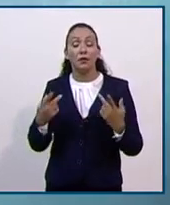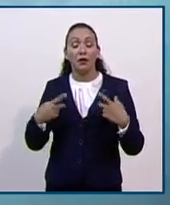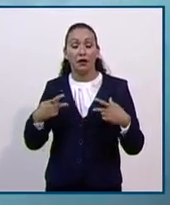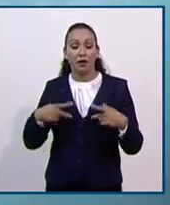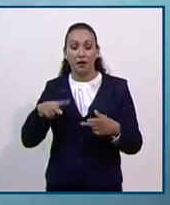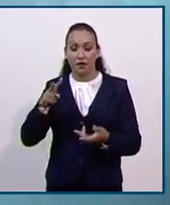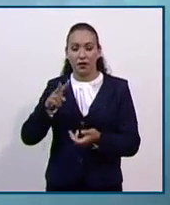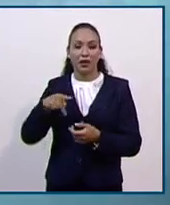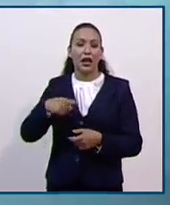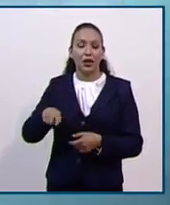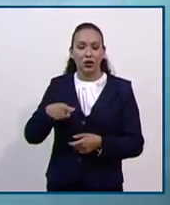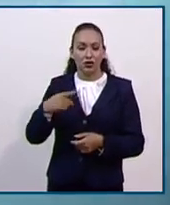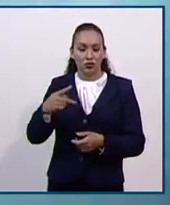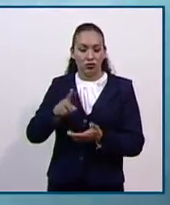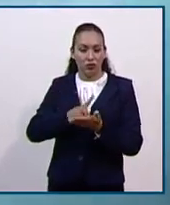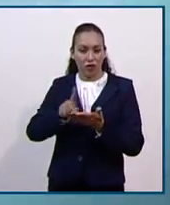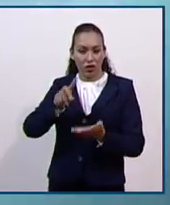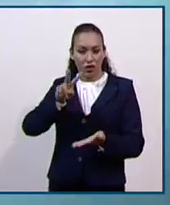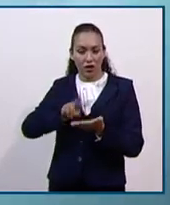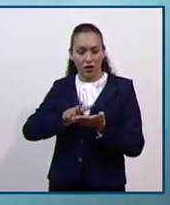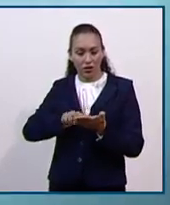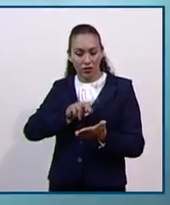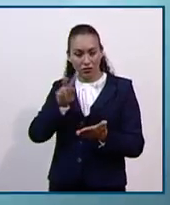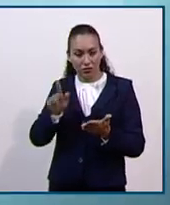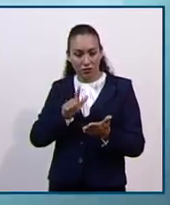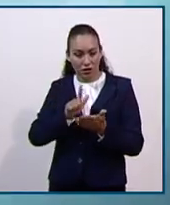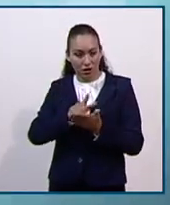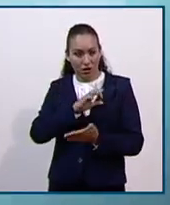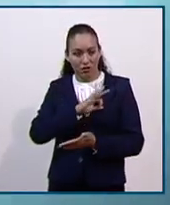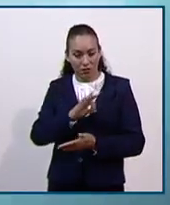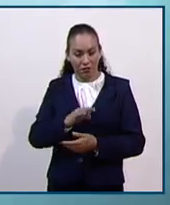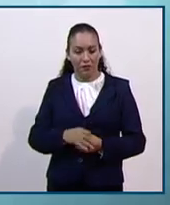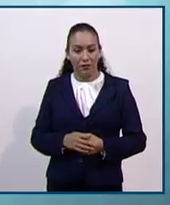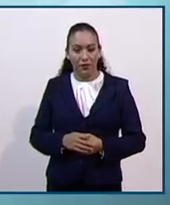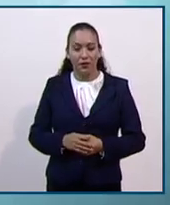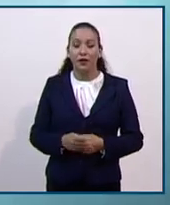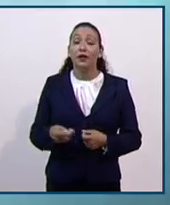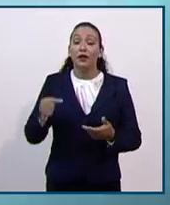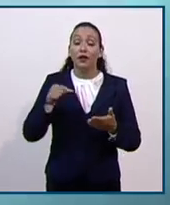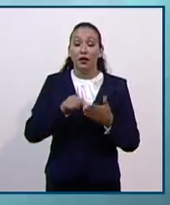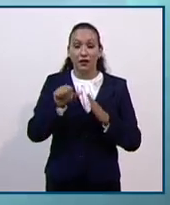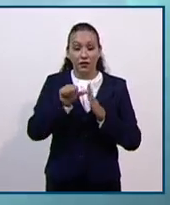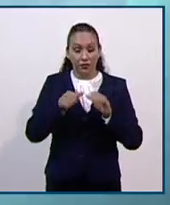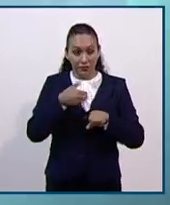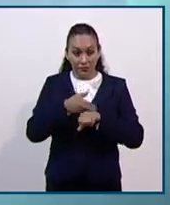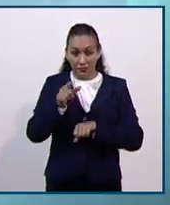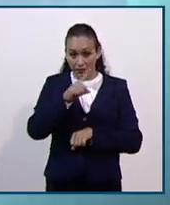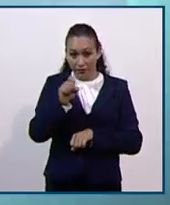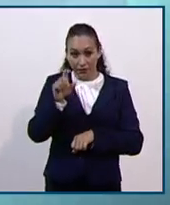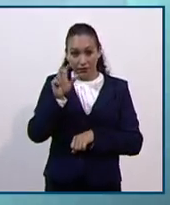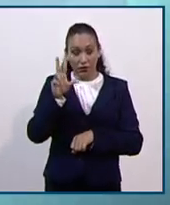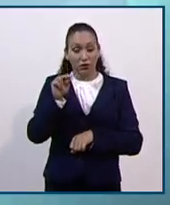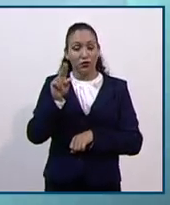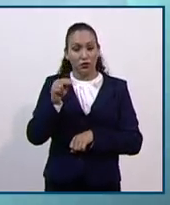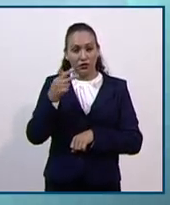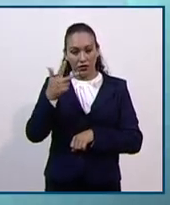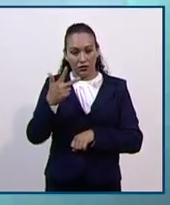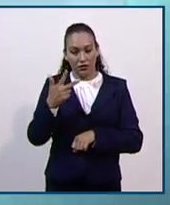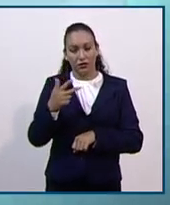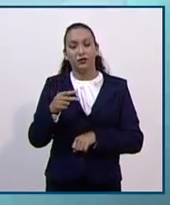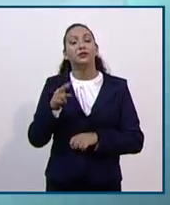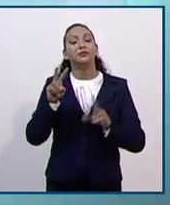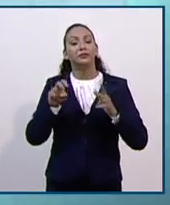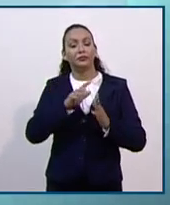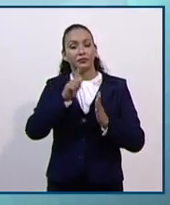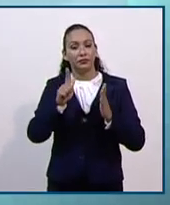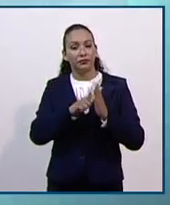para defender intereses comunes, patentes, en donde determina que el artículo 188 de la Ley de Propiedad